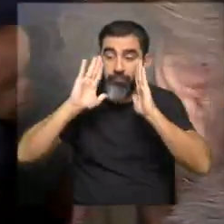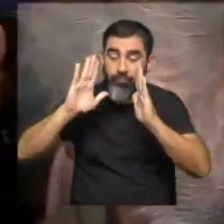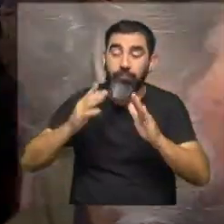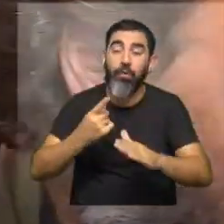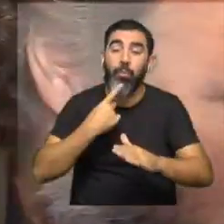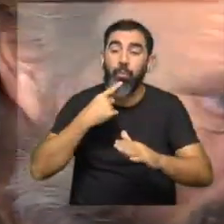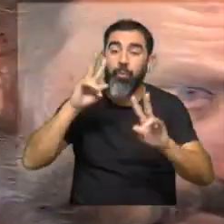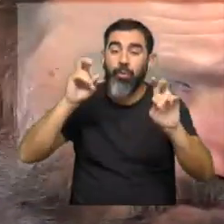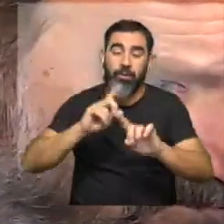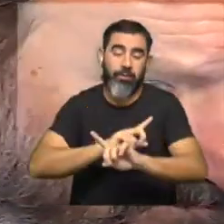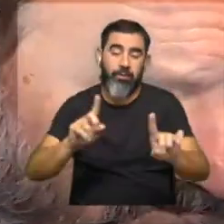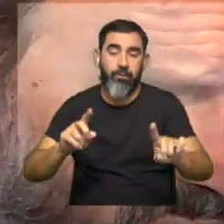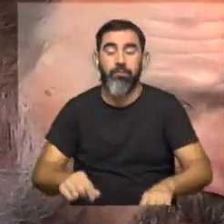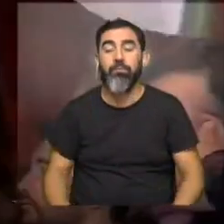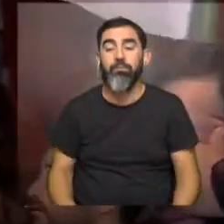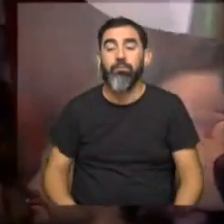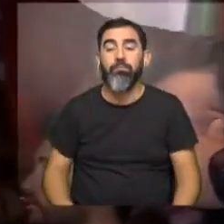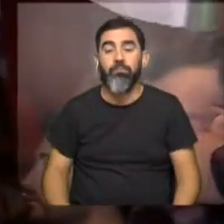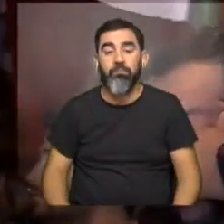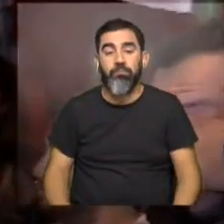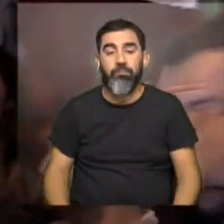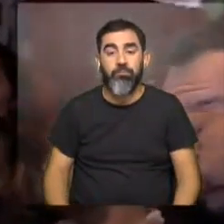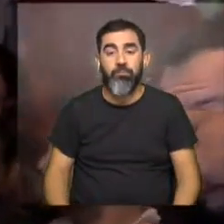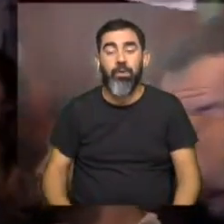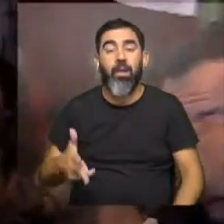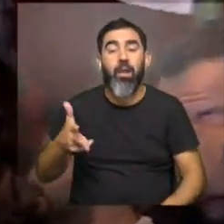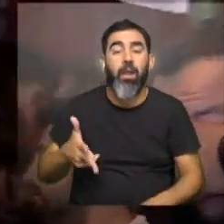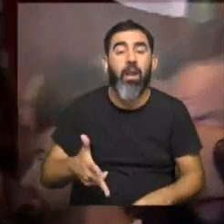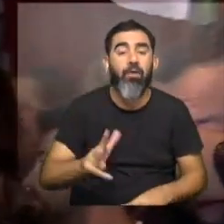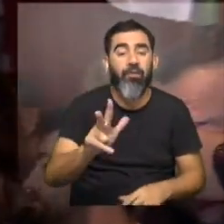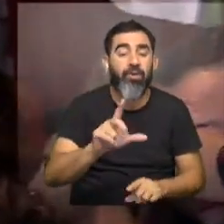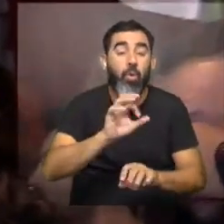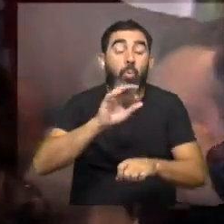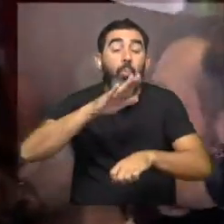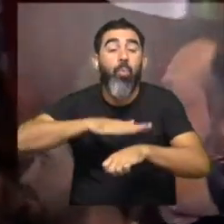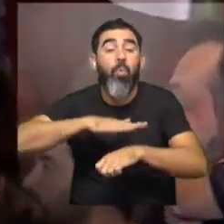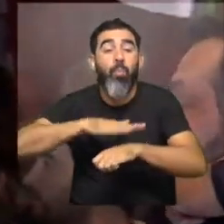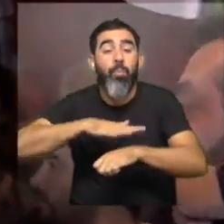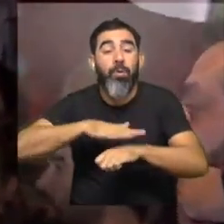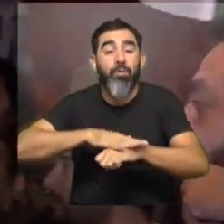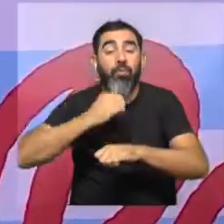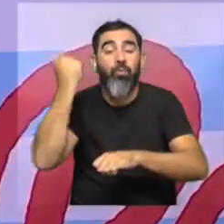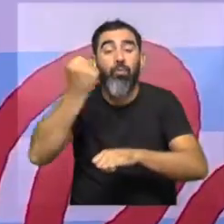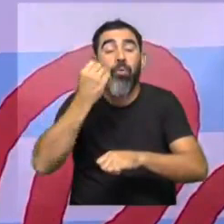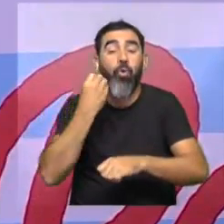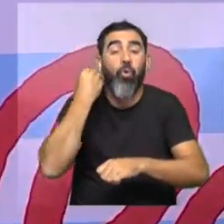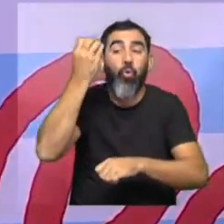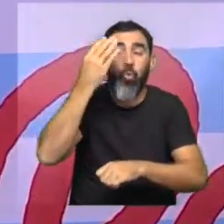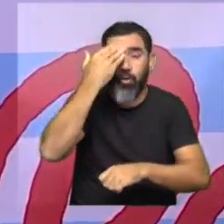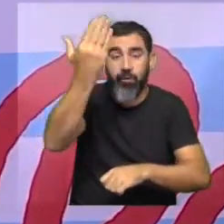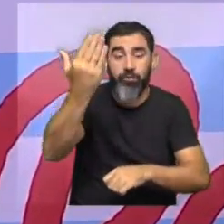plazo? No, yo creo que la fecha decisiva o los momentos o el momento clave es el Congreso del